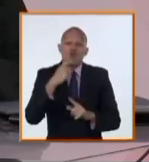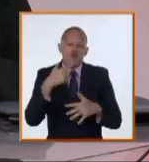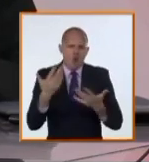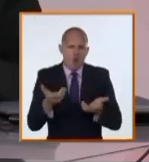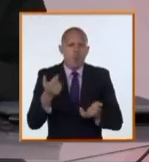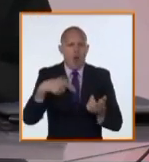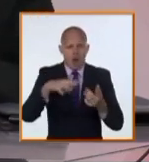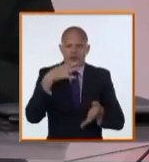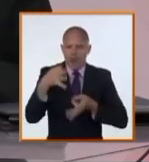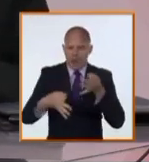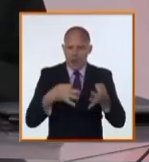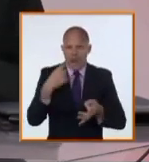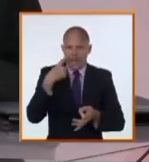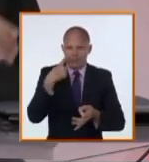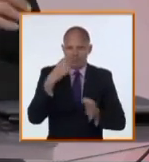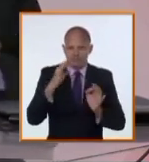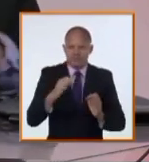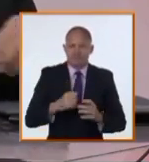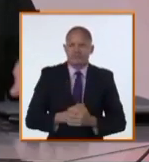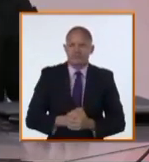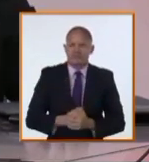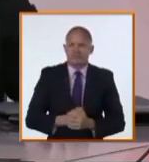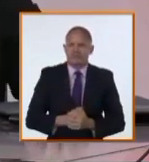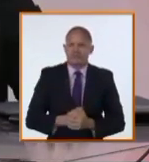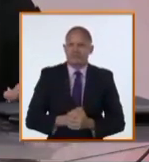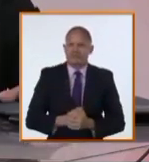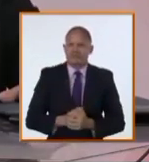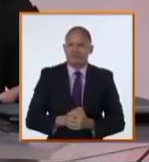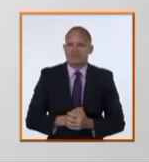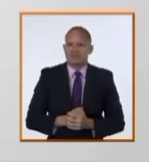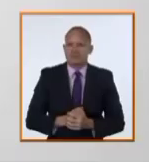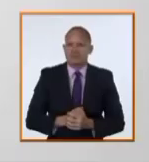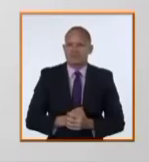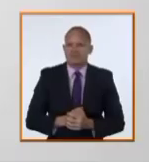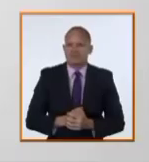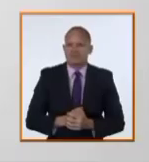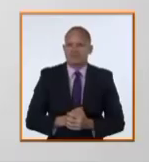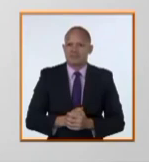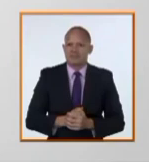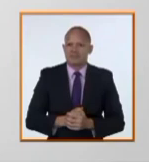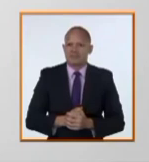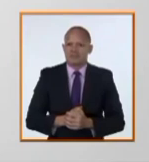de eso estaremos hablando en breve en nuestra mesa redonda gracias a viceministro